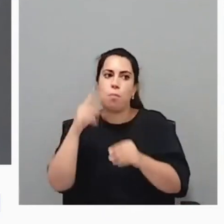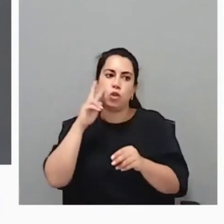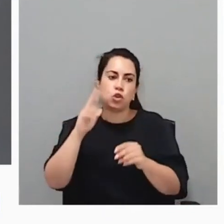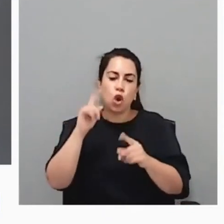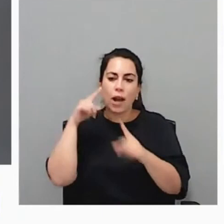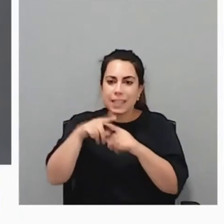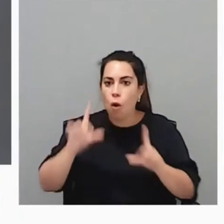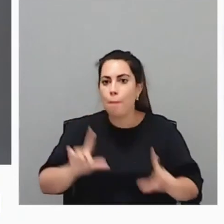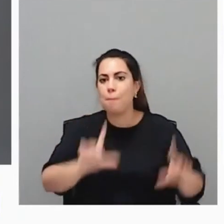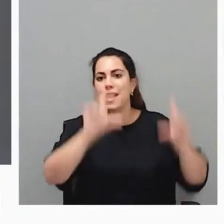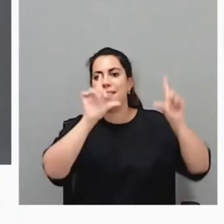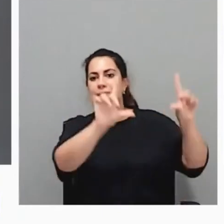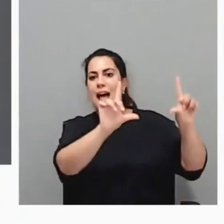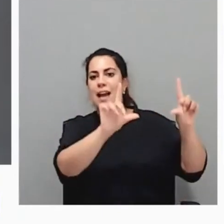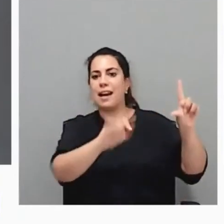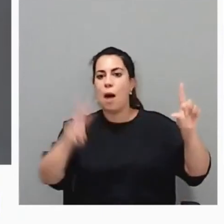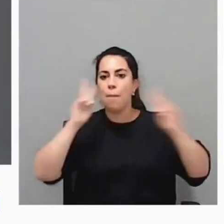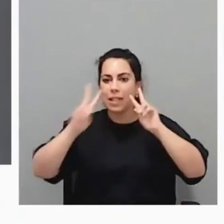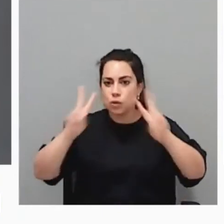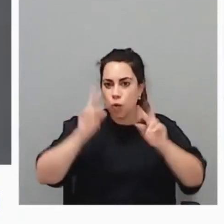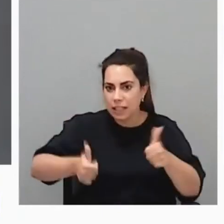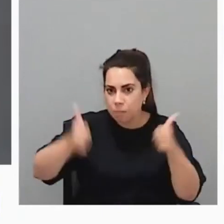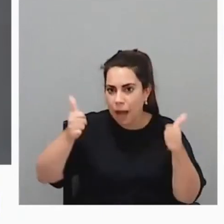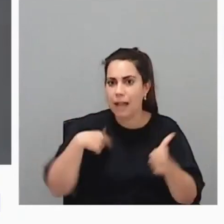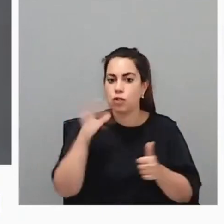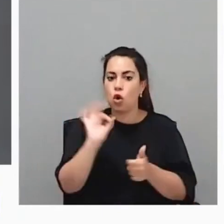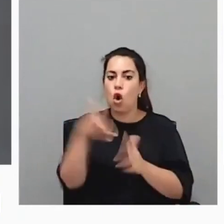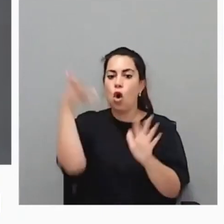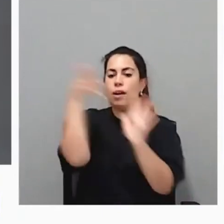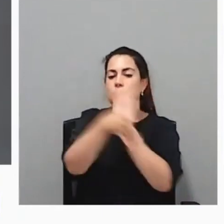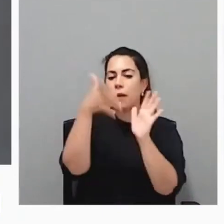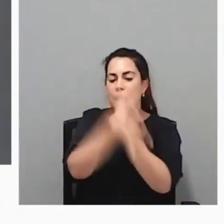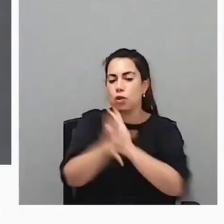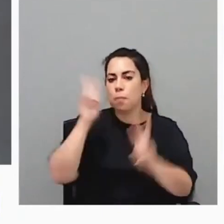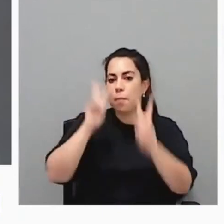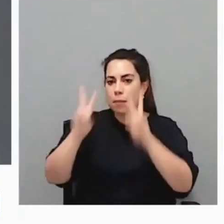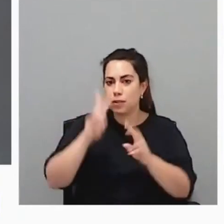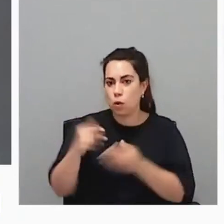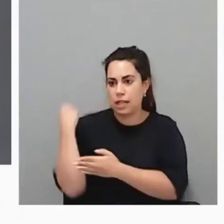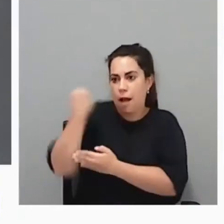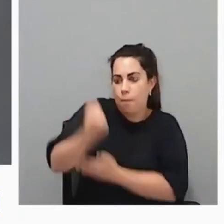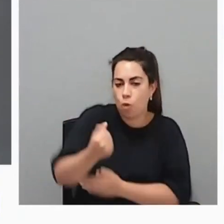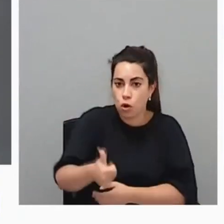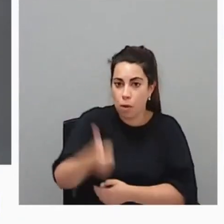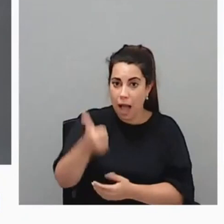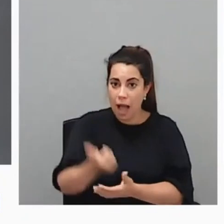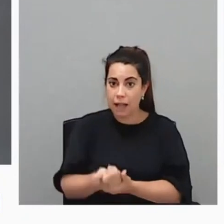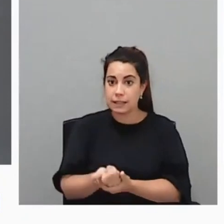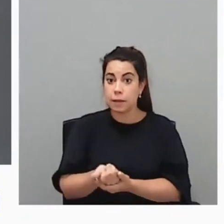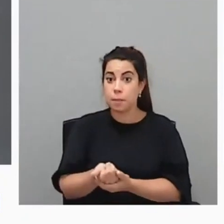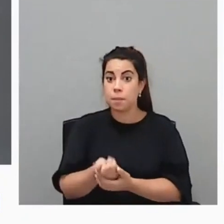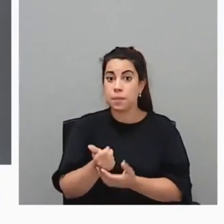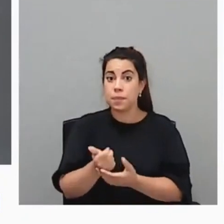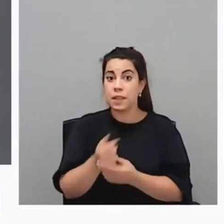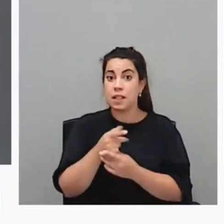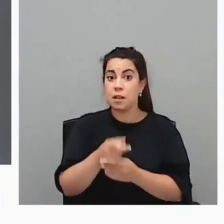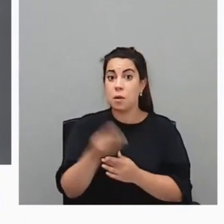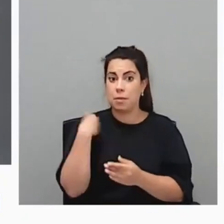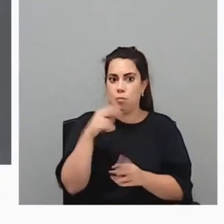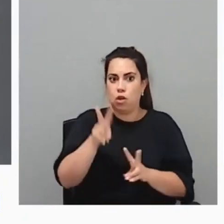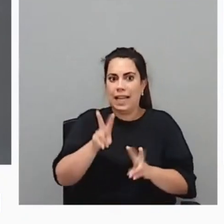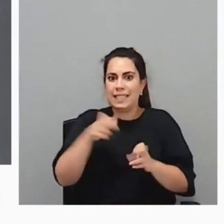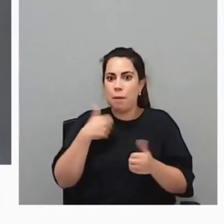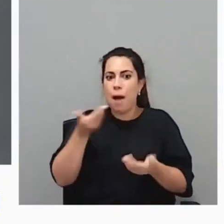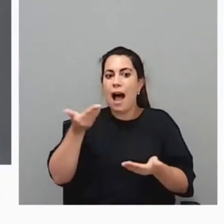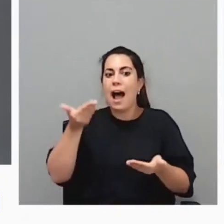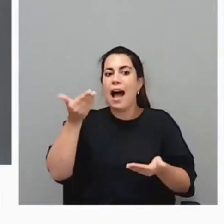visuales, cuando tengan que hacer explicaciones eso tenga un apoyo mucho más visual. Incluso llegamos a este ejemplo que es las evaluaciones, ¿no? La